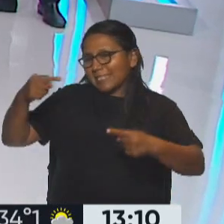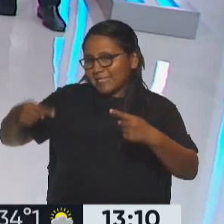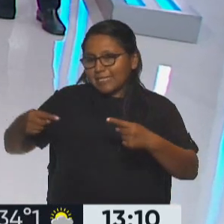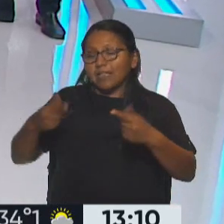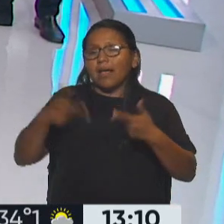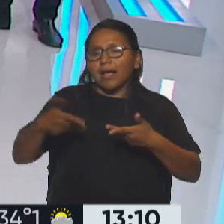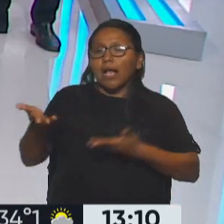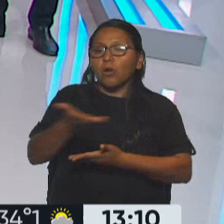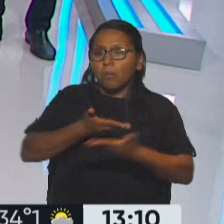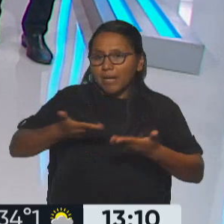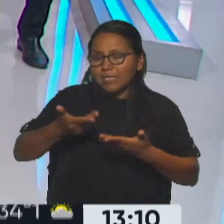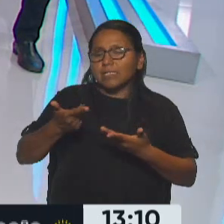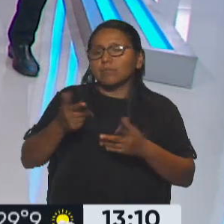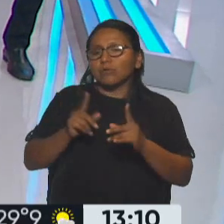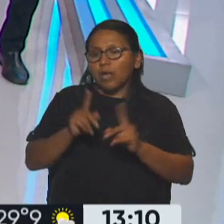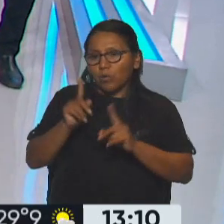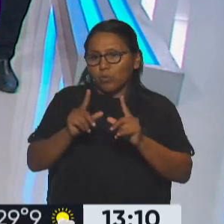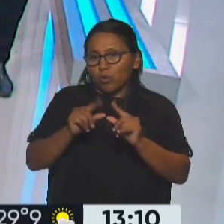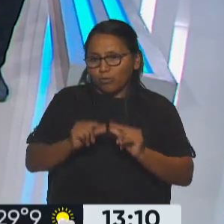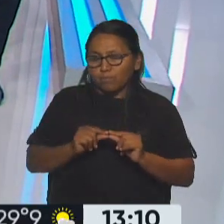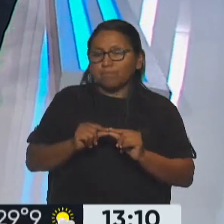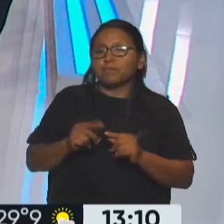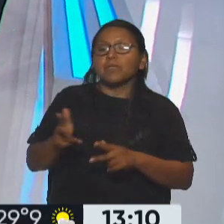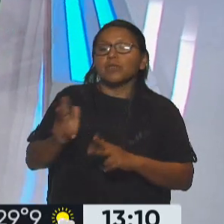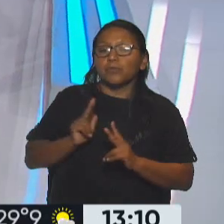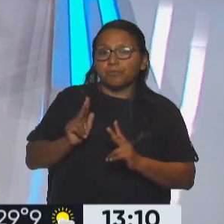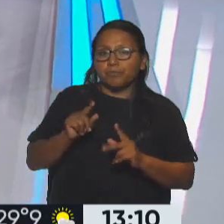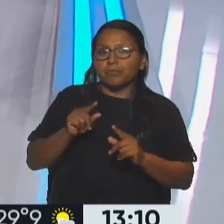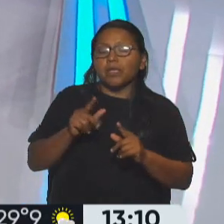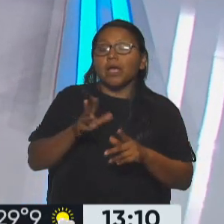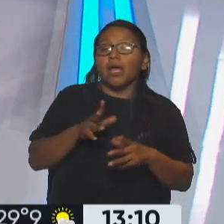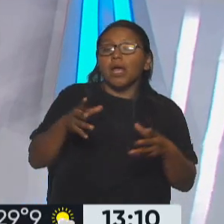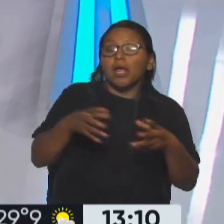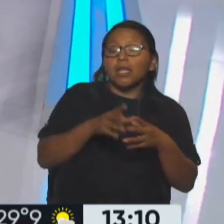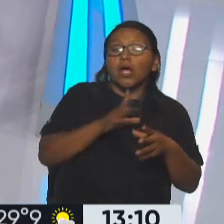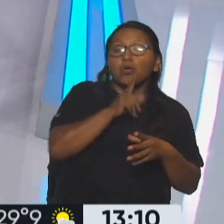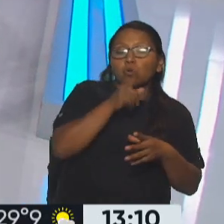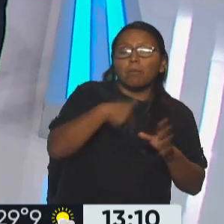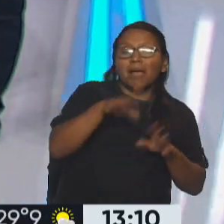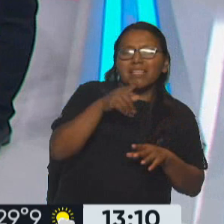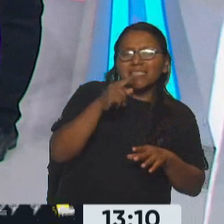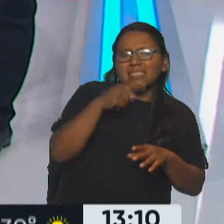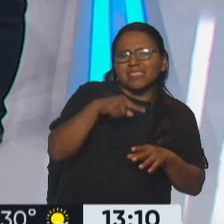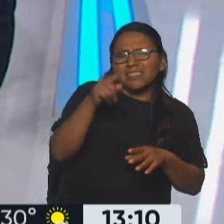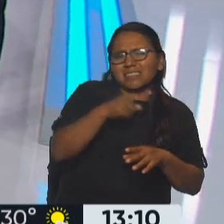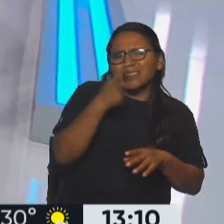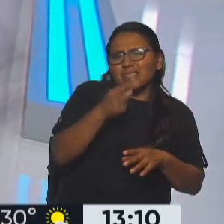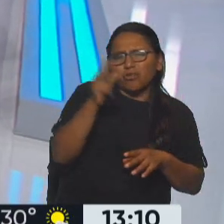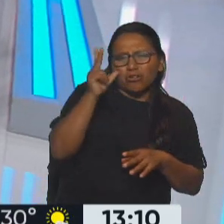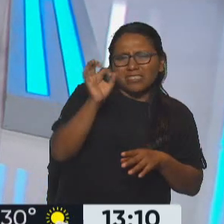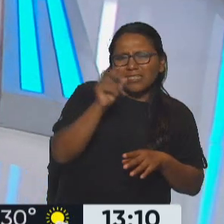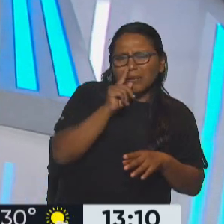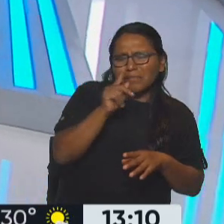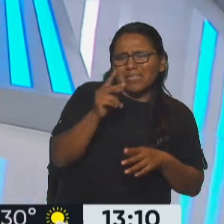aquí compartimos parte de estas fuentes y nos están diciendo lo siguiente: fuerzas rusas, más de 180.000 muertos y heridos, la fuente